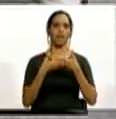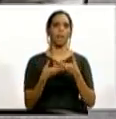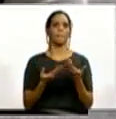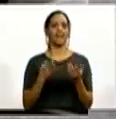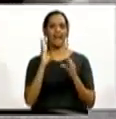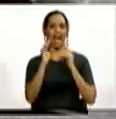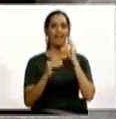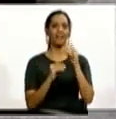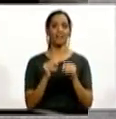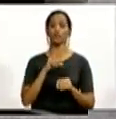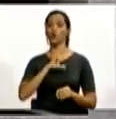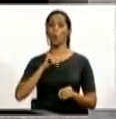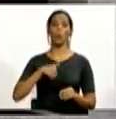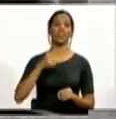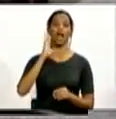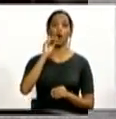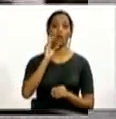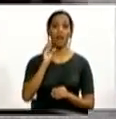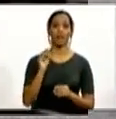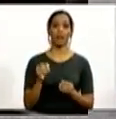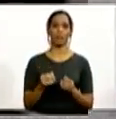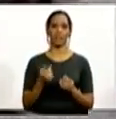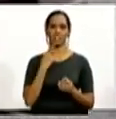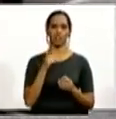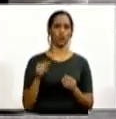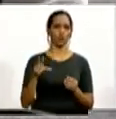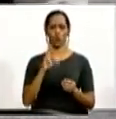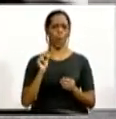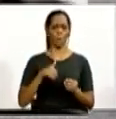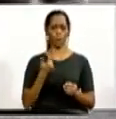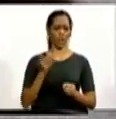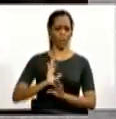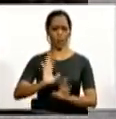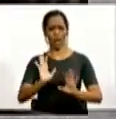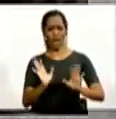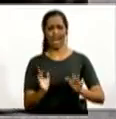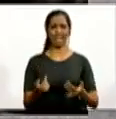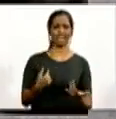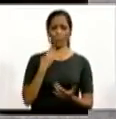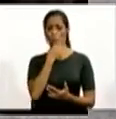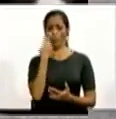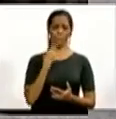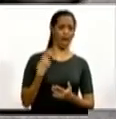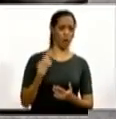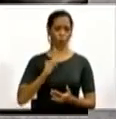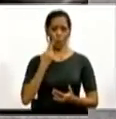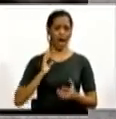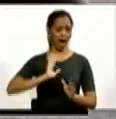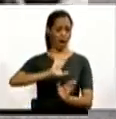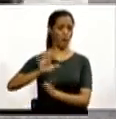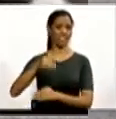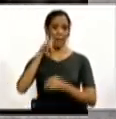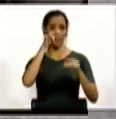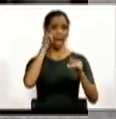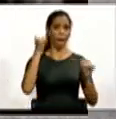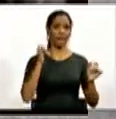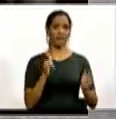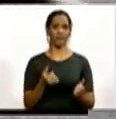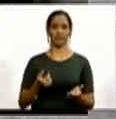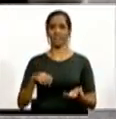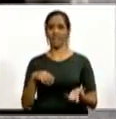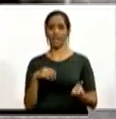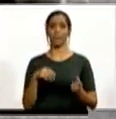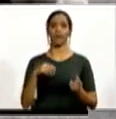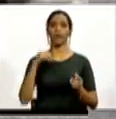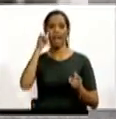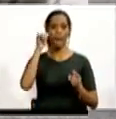ellos. No podía uno hablar porque decían, no podemos, estamos ocupados, estamos en cámara. Era cámara para